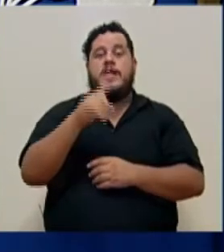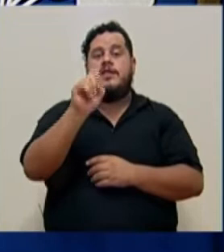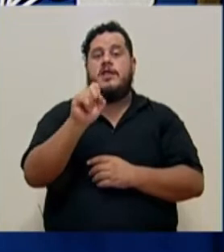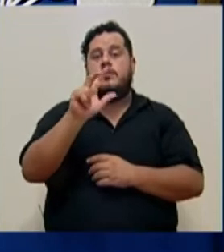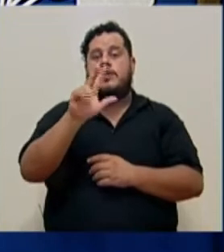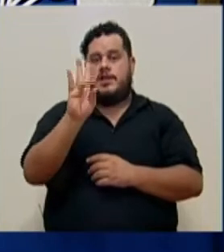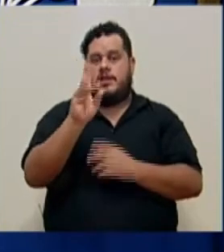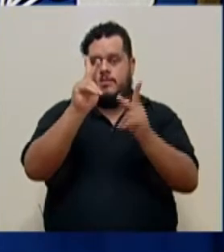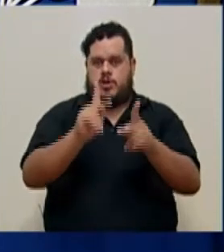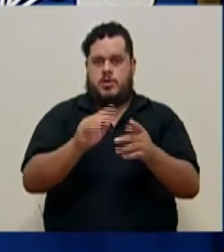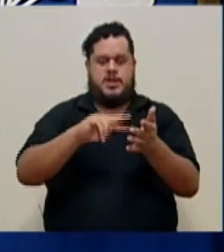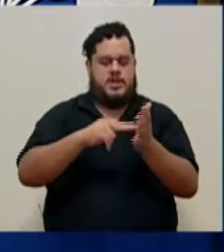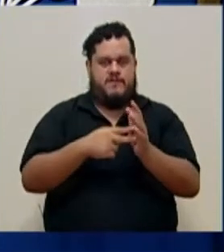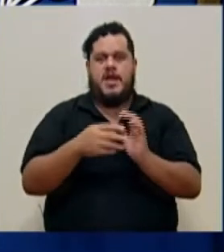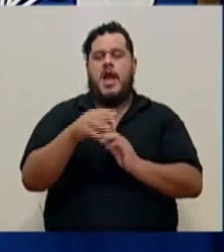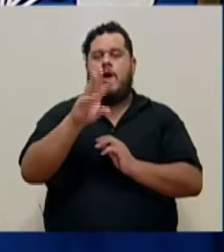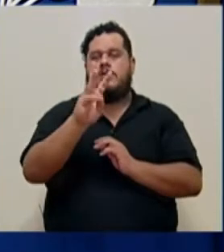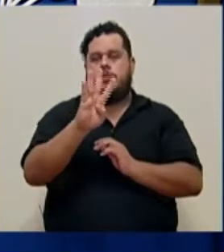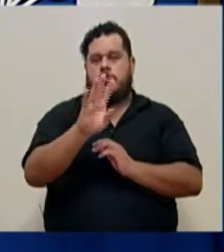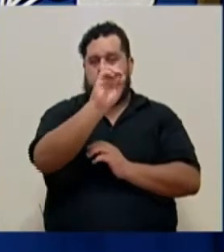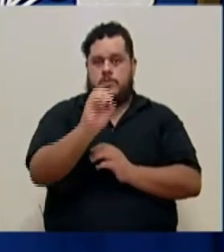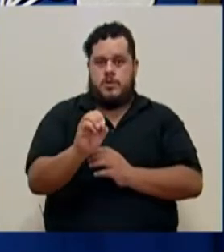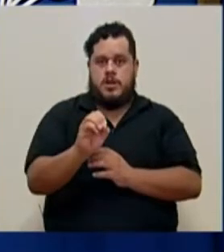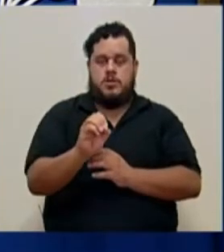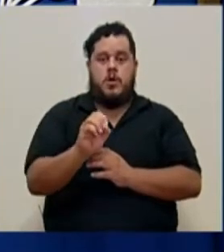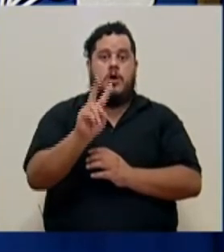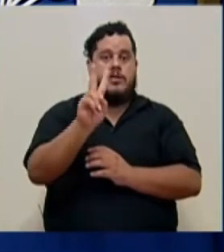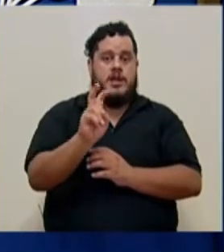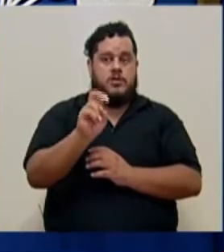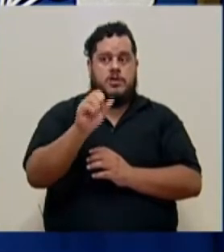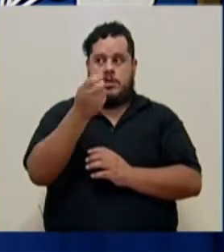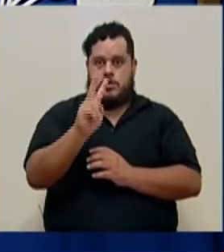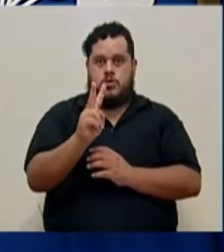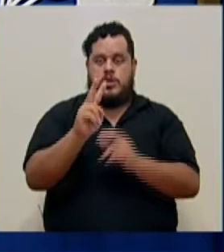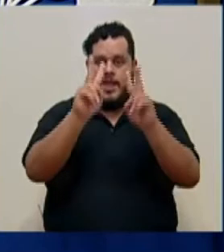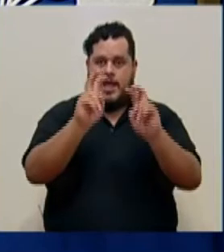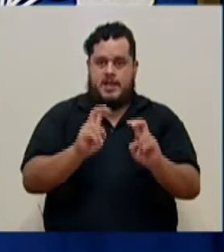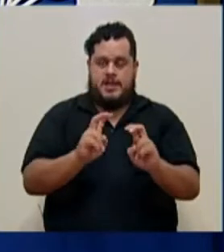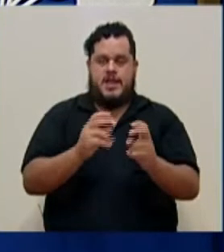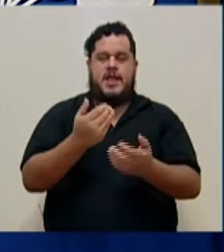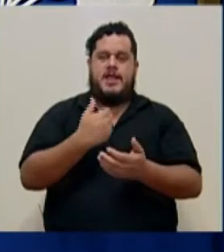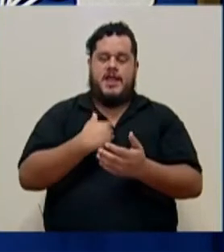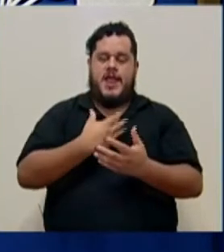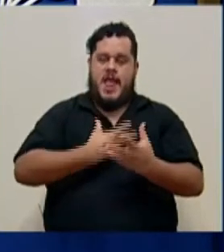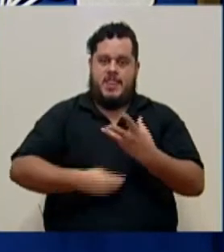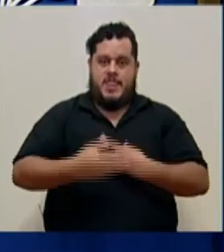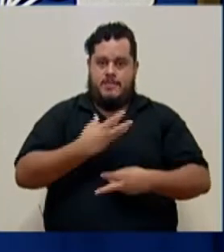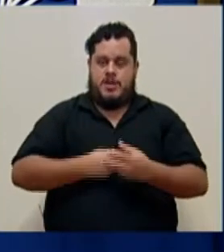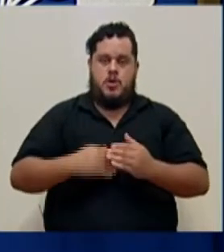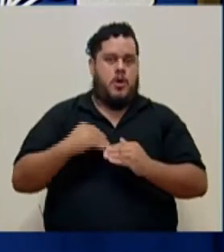137 personas, o sea, un 64% de las 212 analizadas padecían depresión